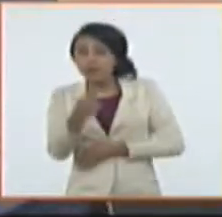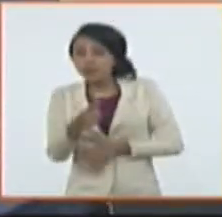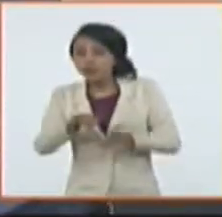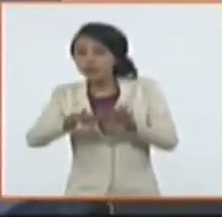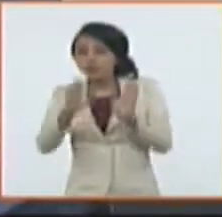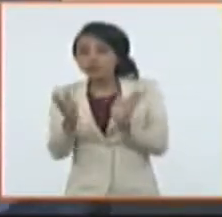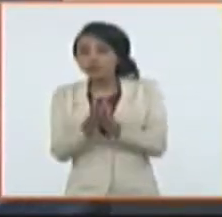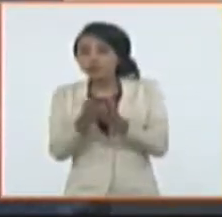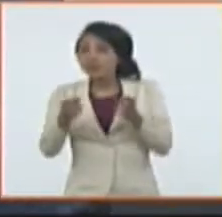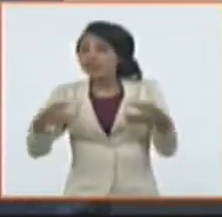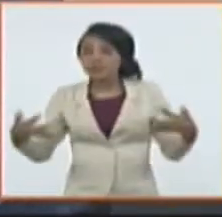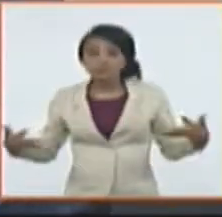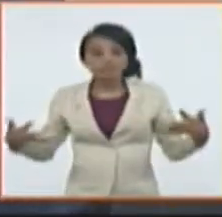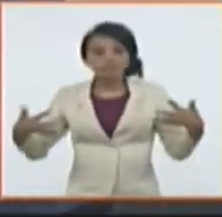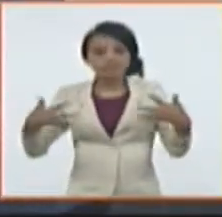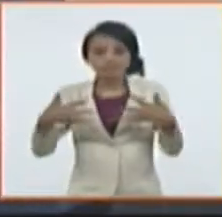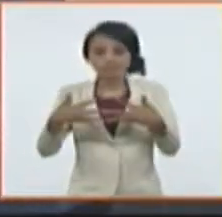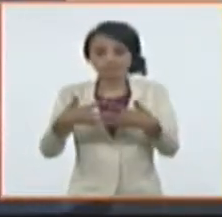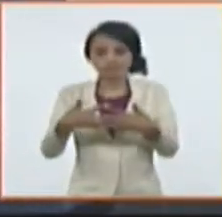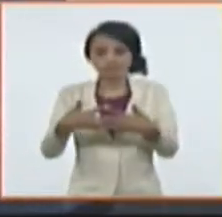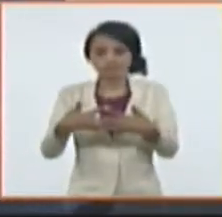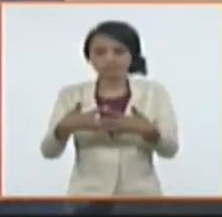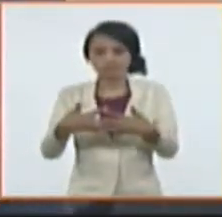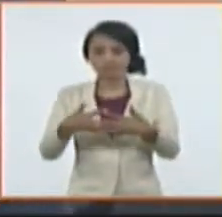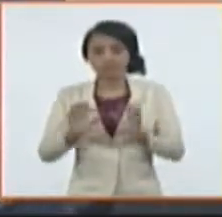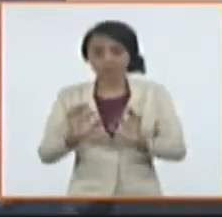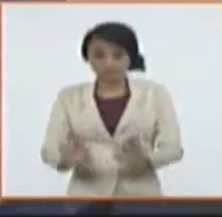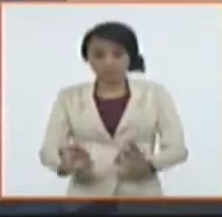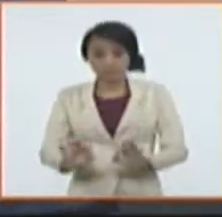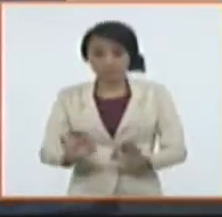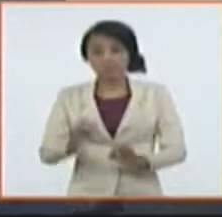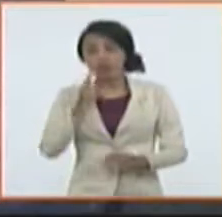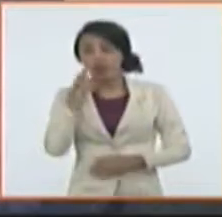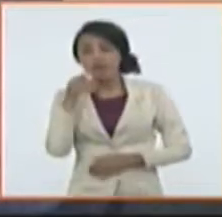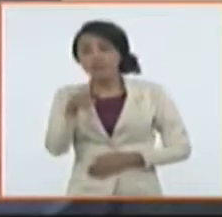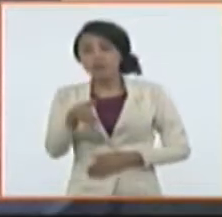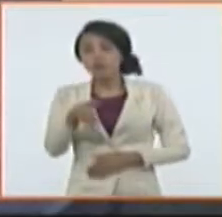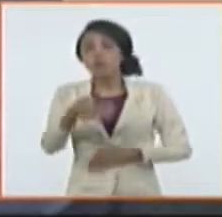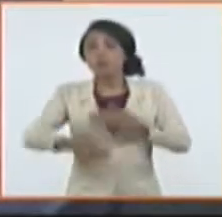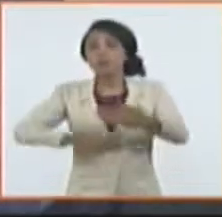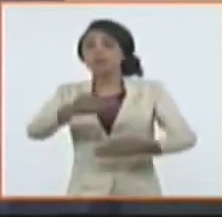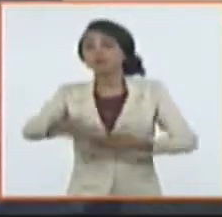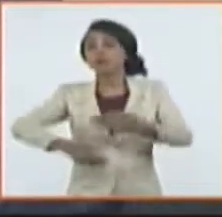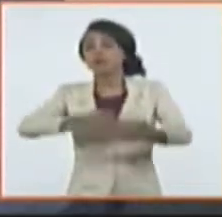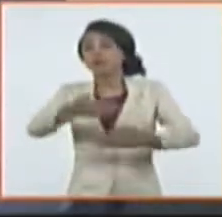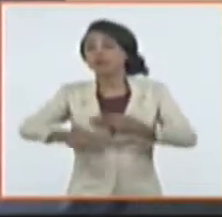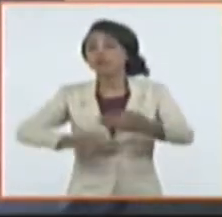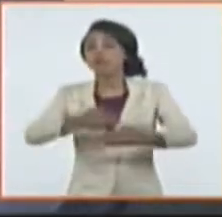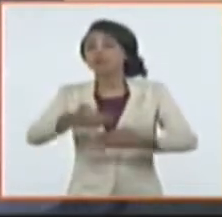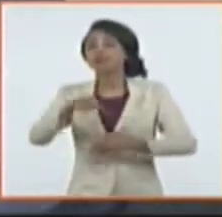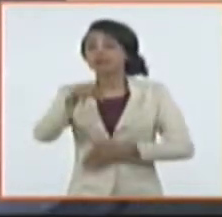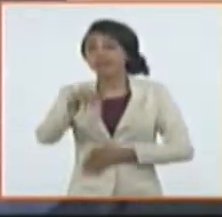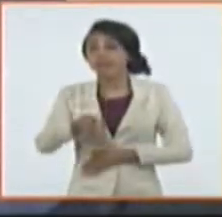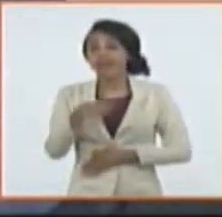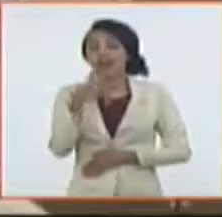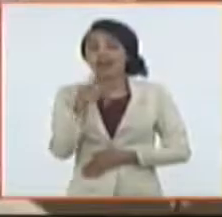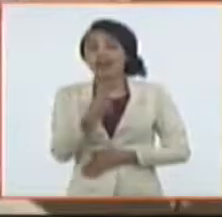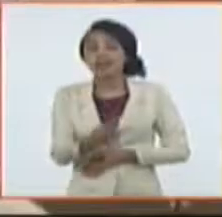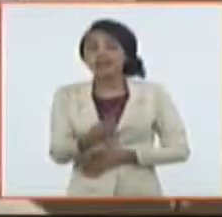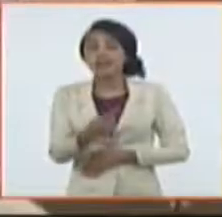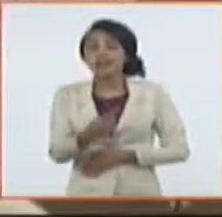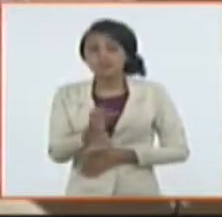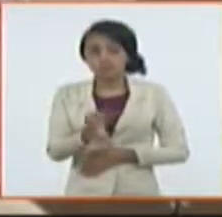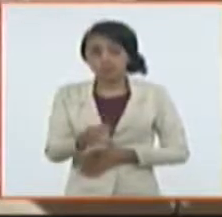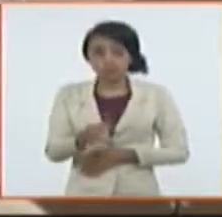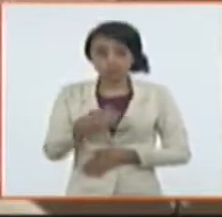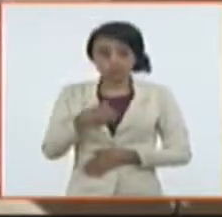interrelaciona. Ahora, en la misma medida en que vayamos a un proceso de rendición de cuentas que tiene que ser contundente antes que se acabe